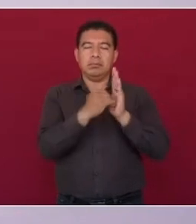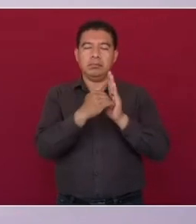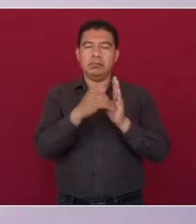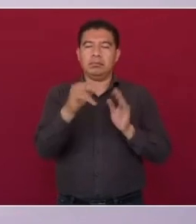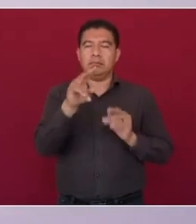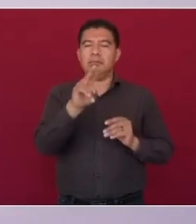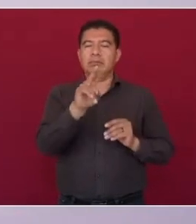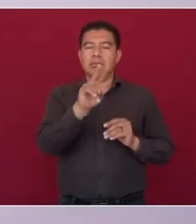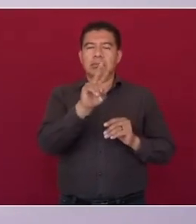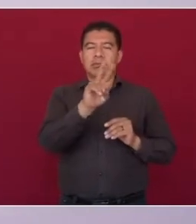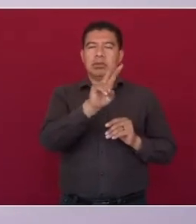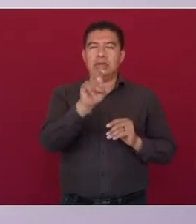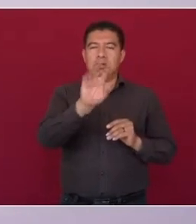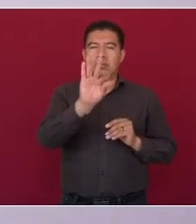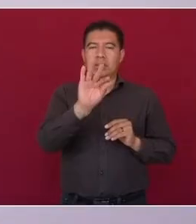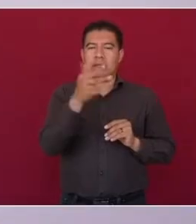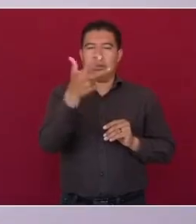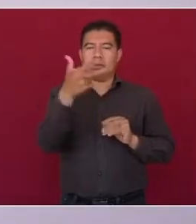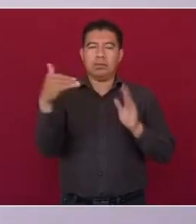183.248 millones de pesos.